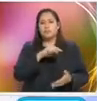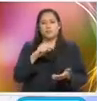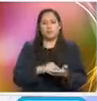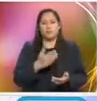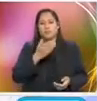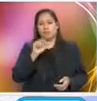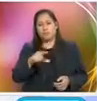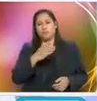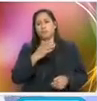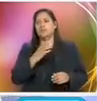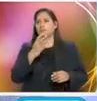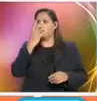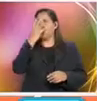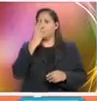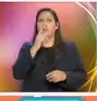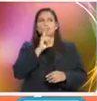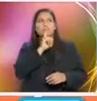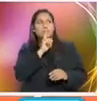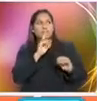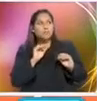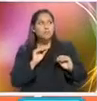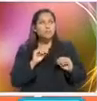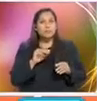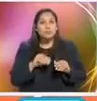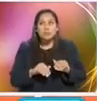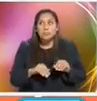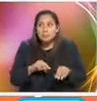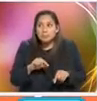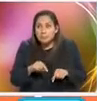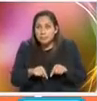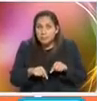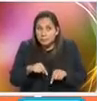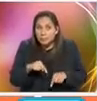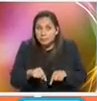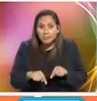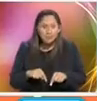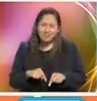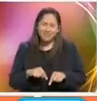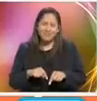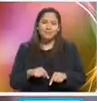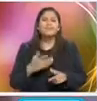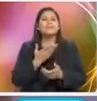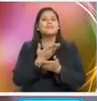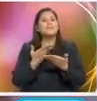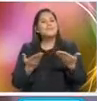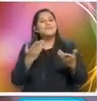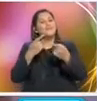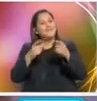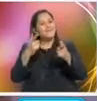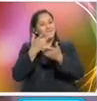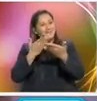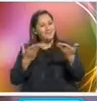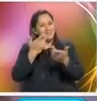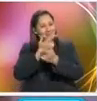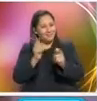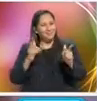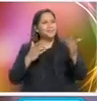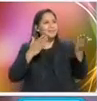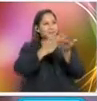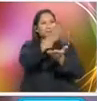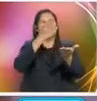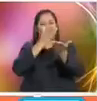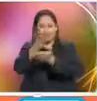rituales, ¿no?, solemnes, como para entrar en silencio y salir de puntitas y no entrar. Y no. Realmente los museos